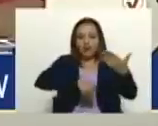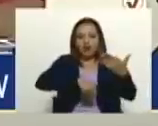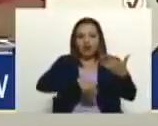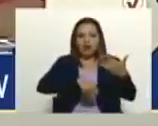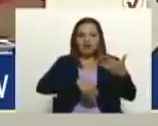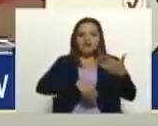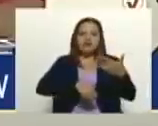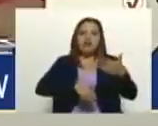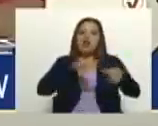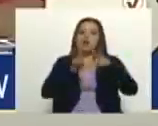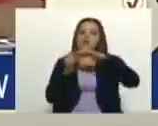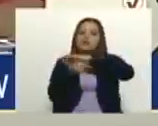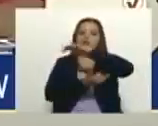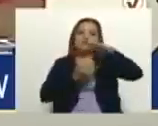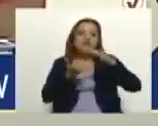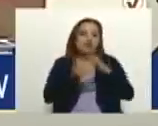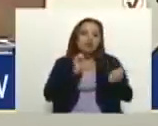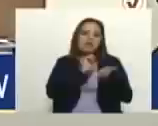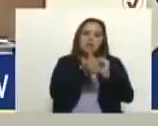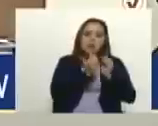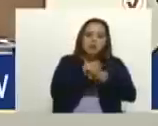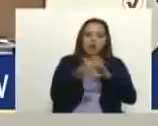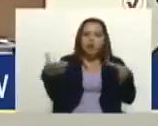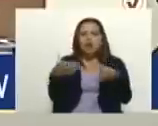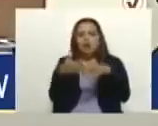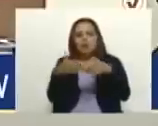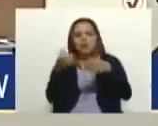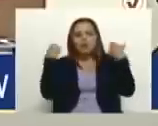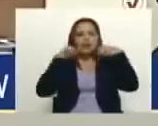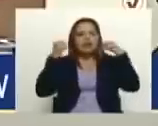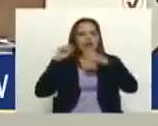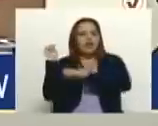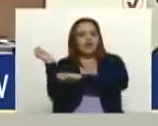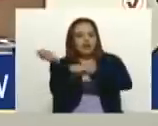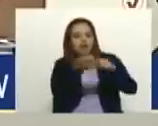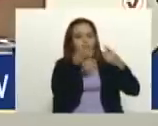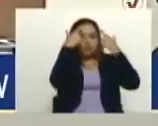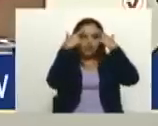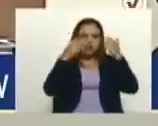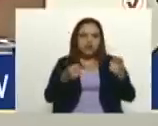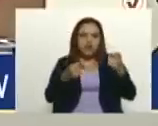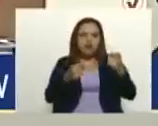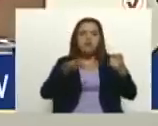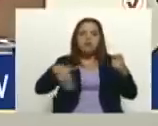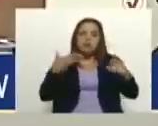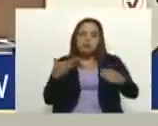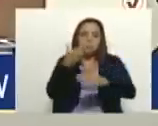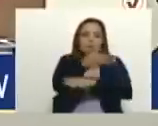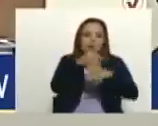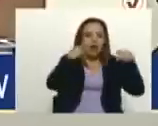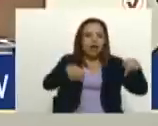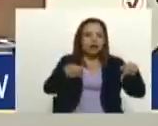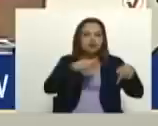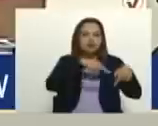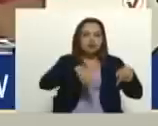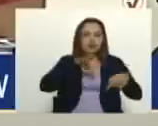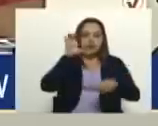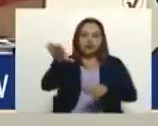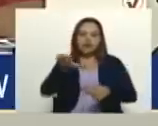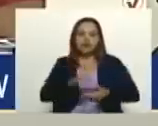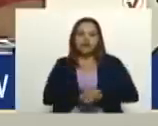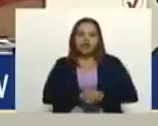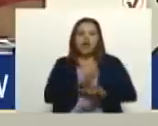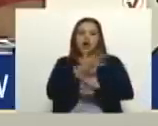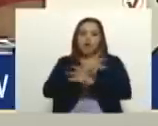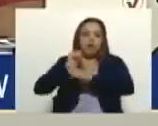otras instancias para la práctica del béisbol profesional, vienen aquí a nuestro país a